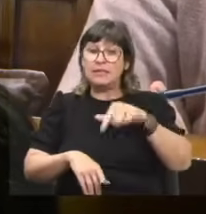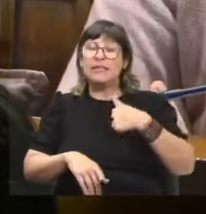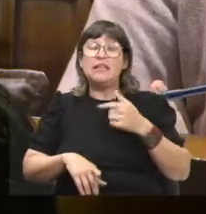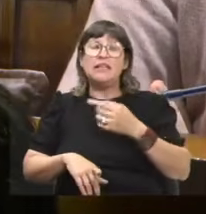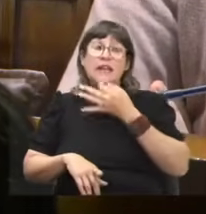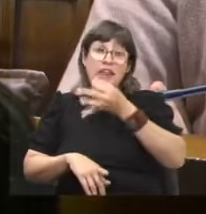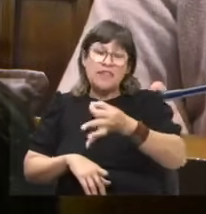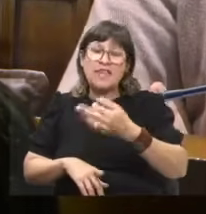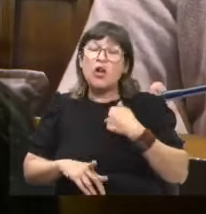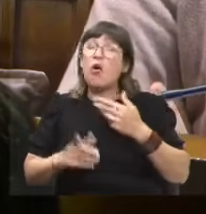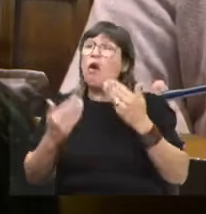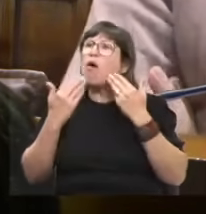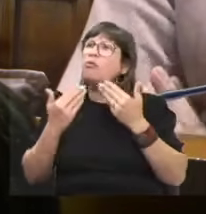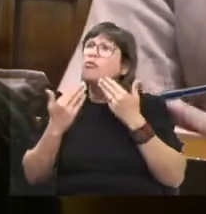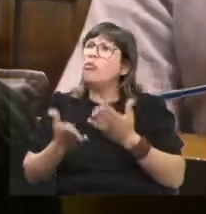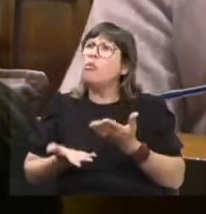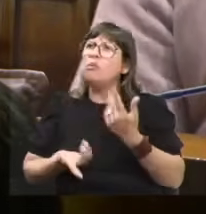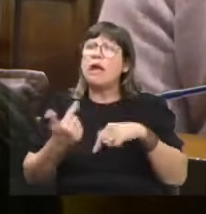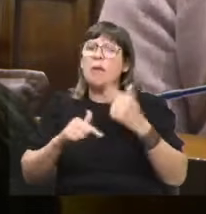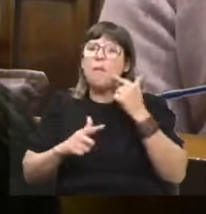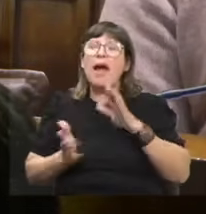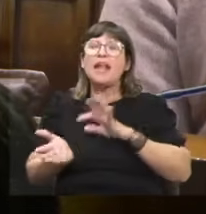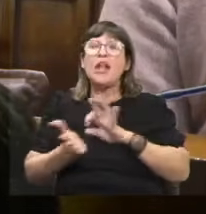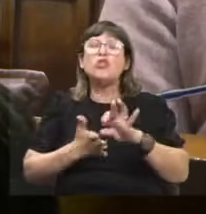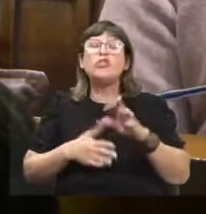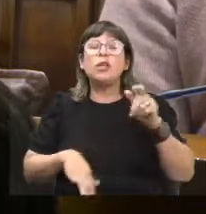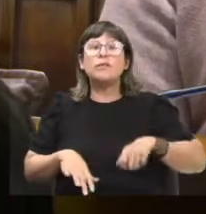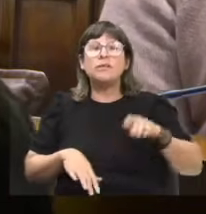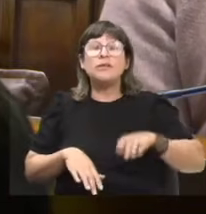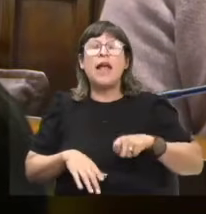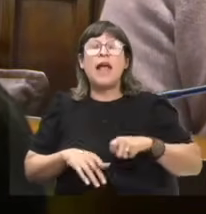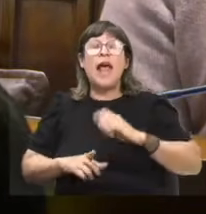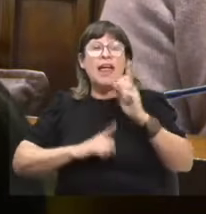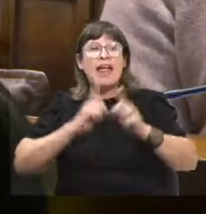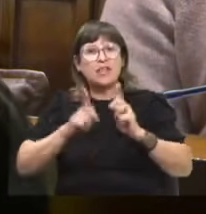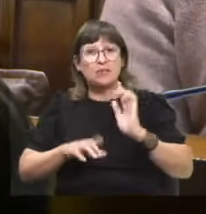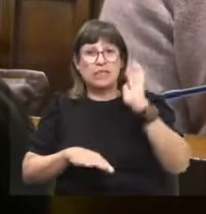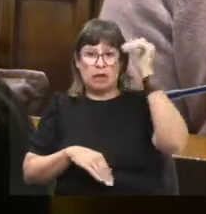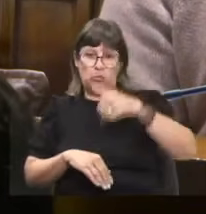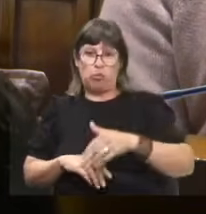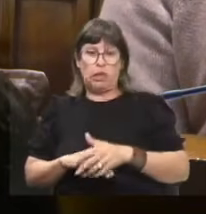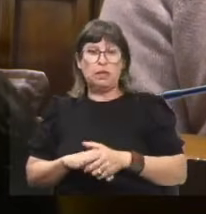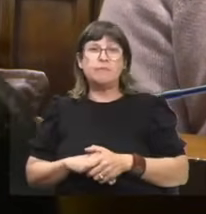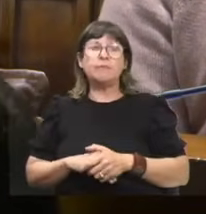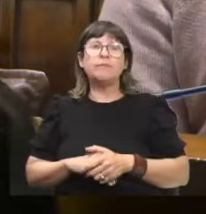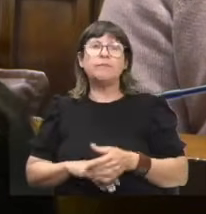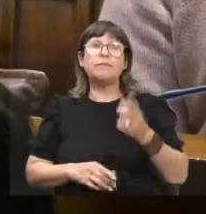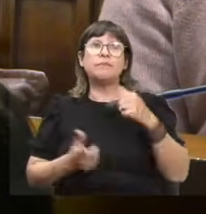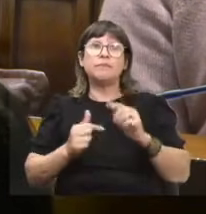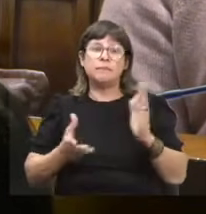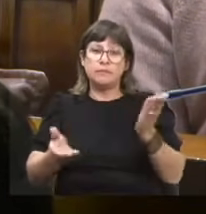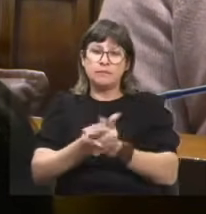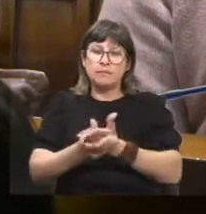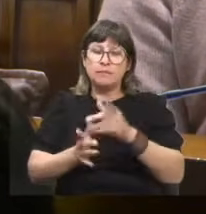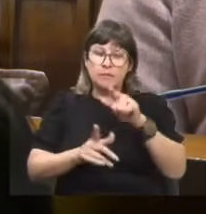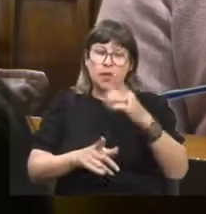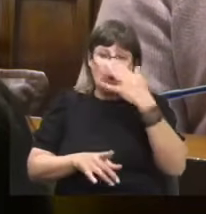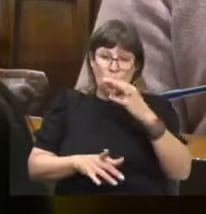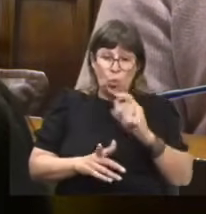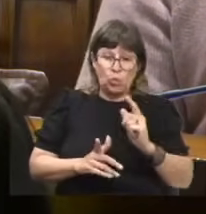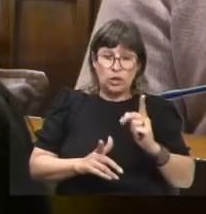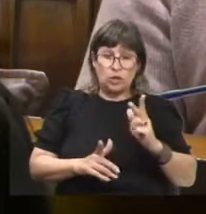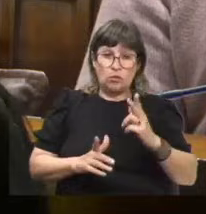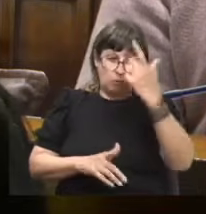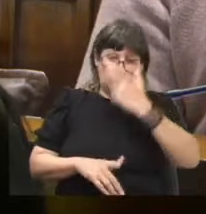citada consulta a los servicios jurídicos de la Universidad de la República, expediente individualizado con el